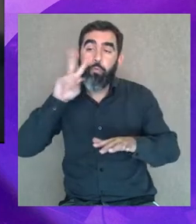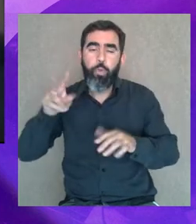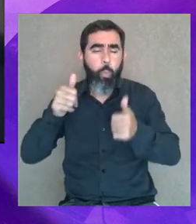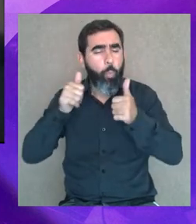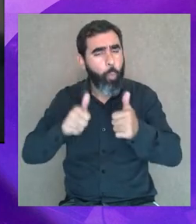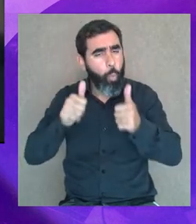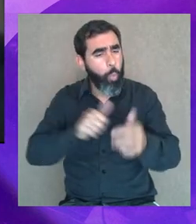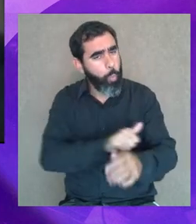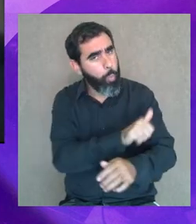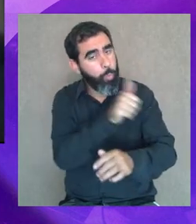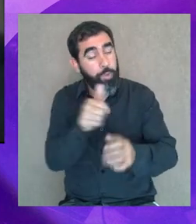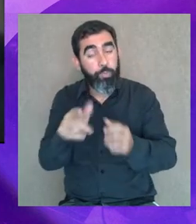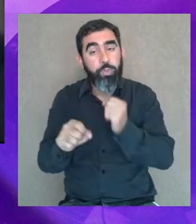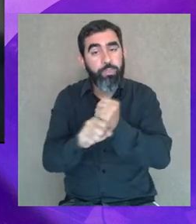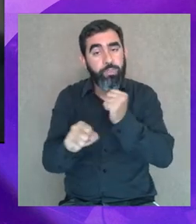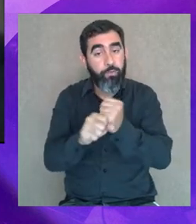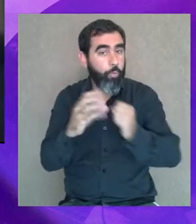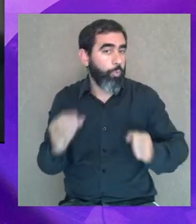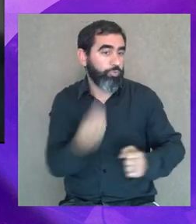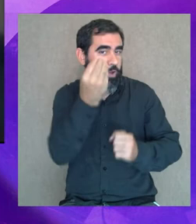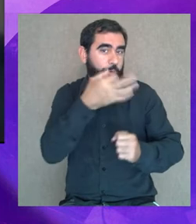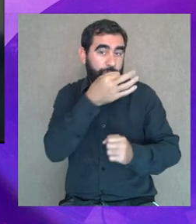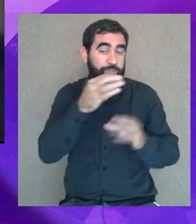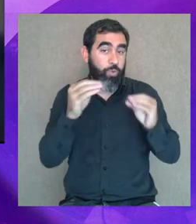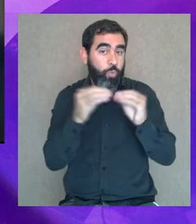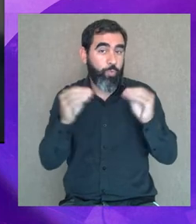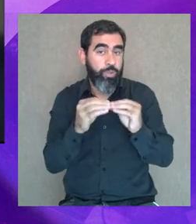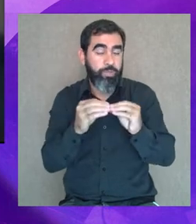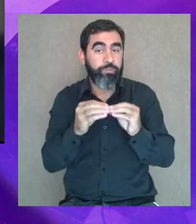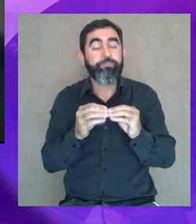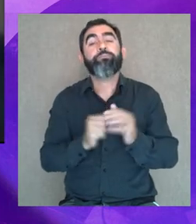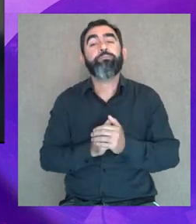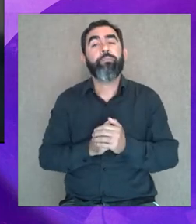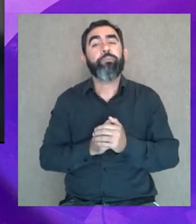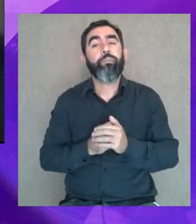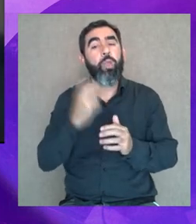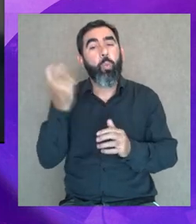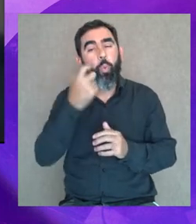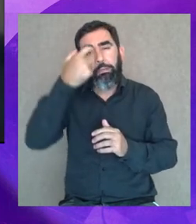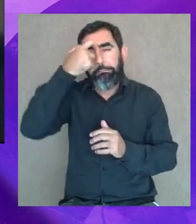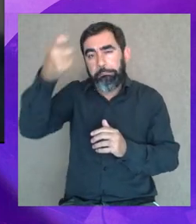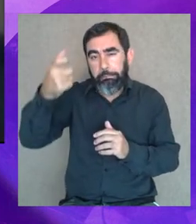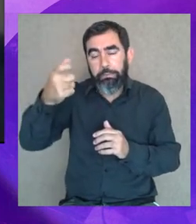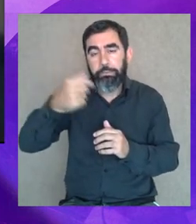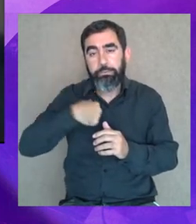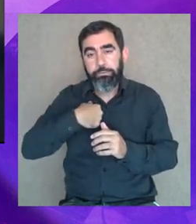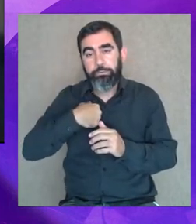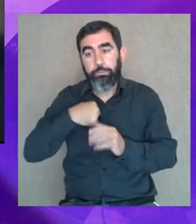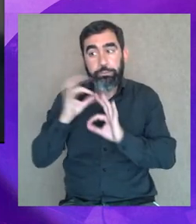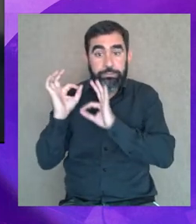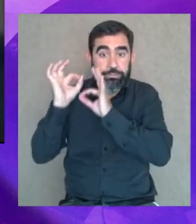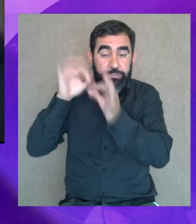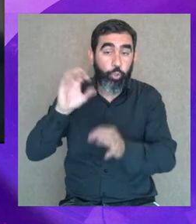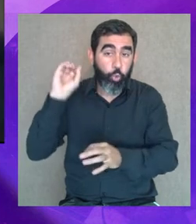tiene muy bien fue un trabajo de rescate como hacia patricia de ponerle en buscar técnicas además aún mucha atención cuando